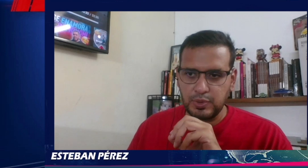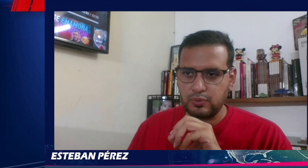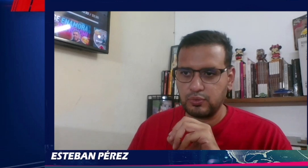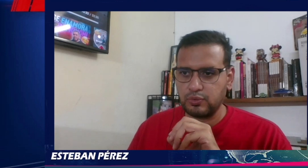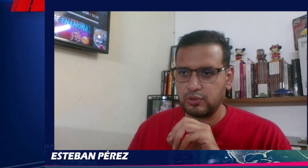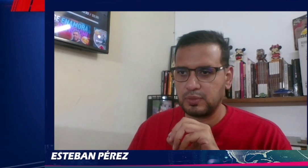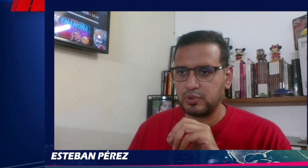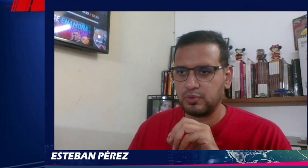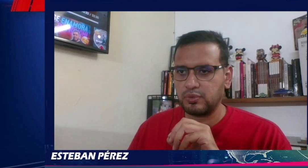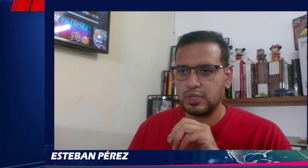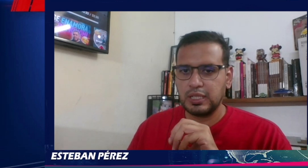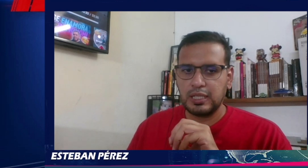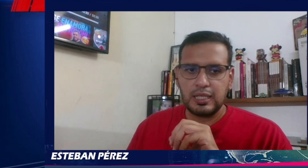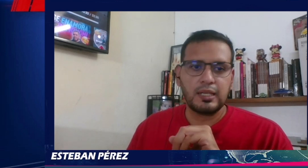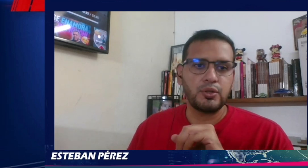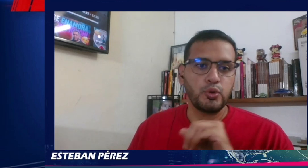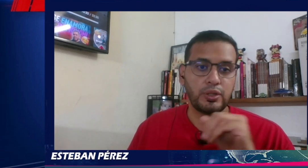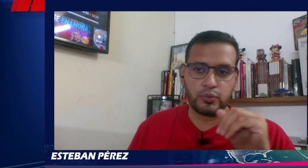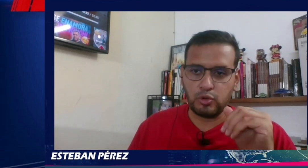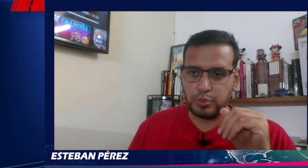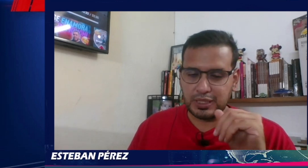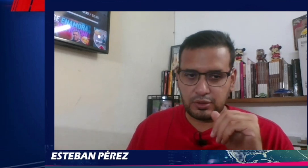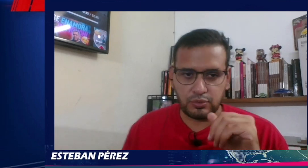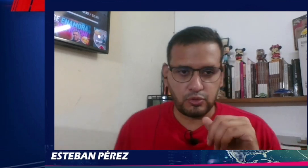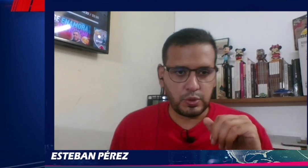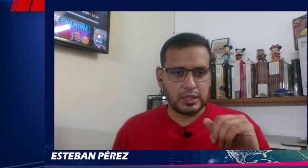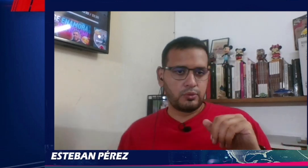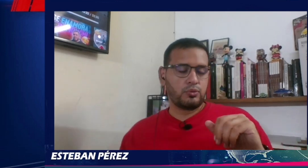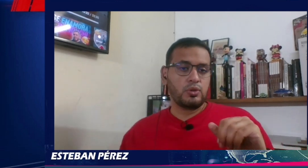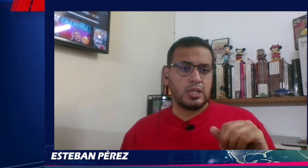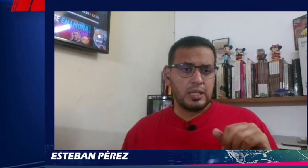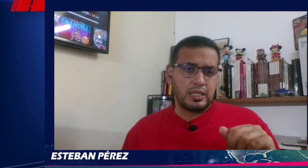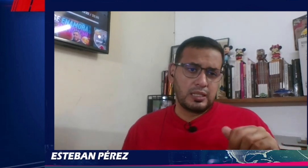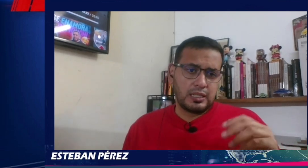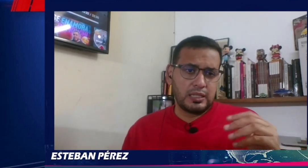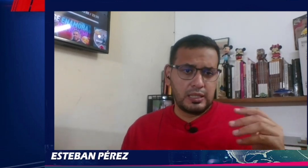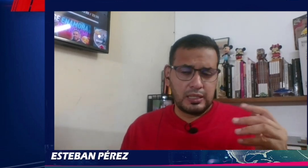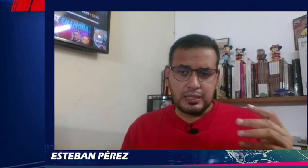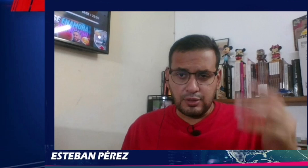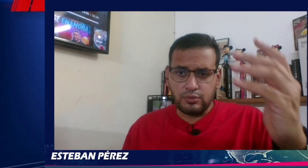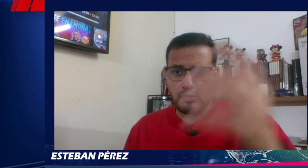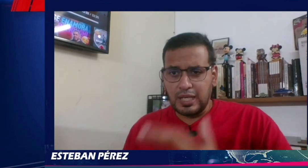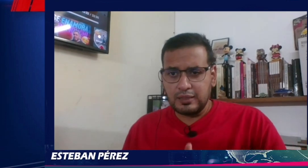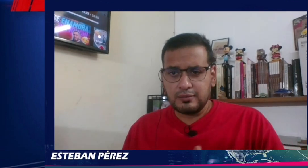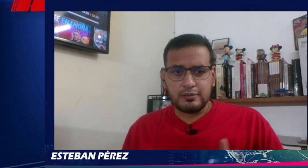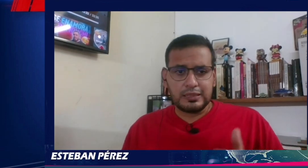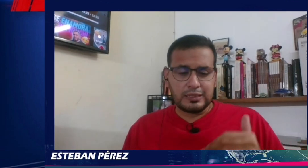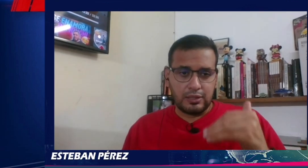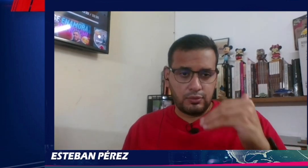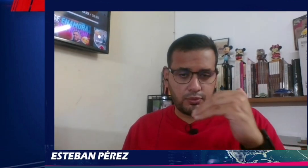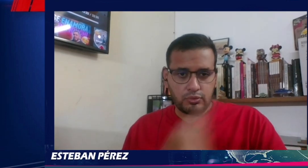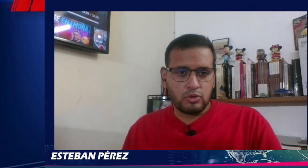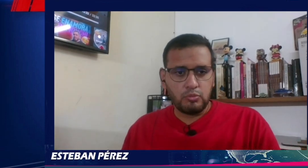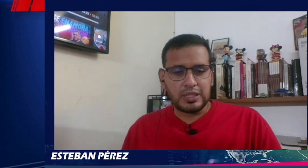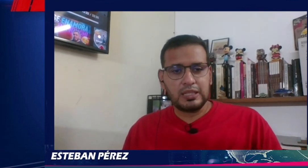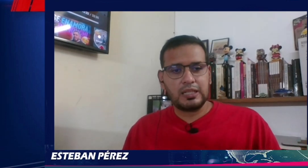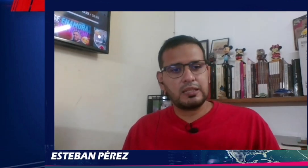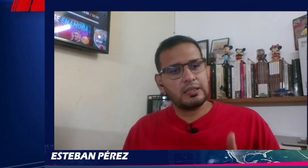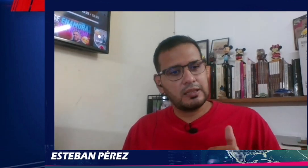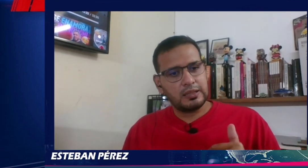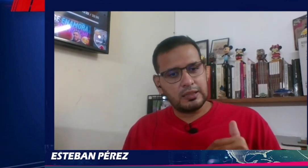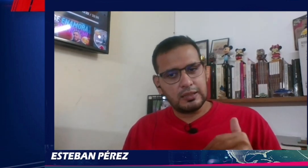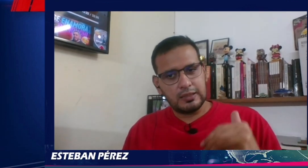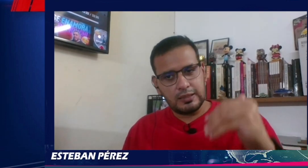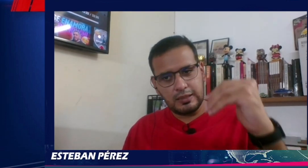Ayúdenos también con su suscripción. Ayúdenos compartiendo estos videos y dando su like, dando su